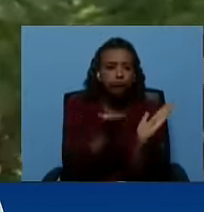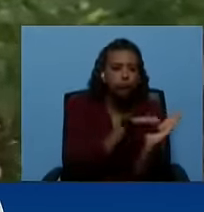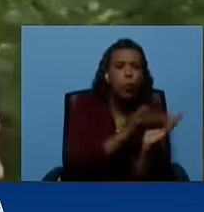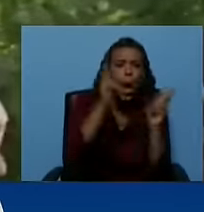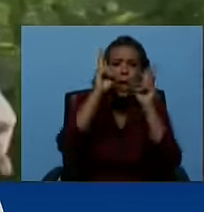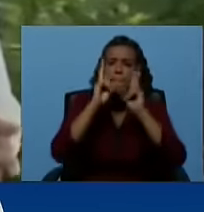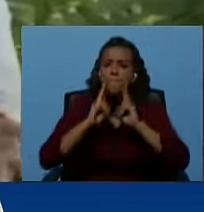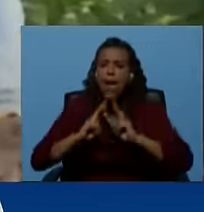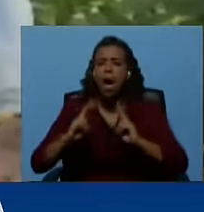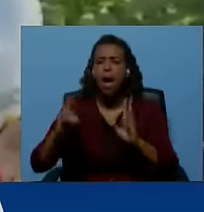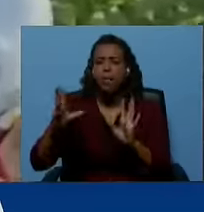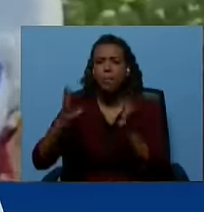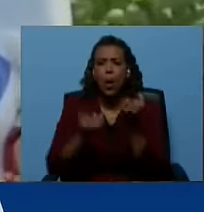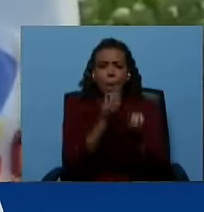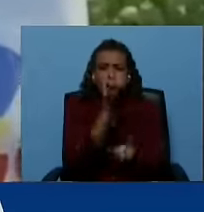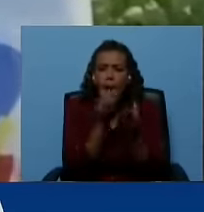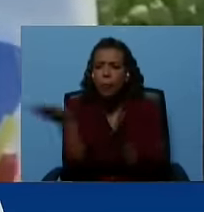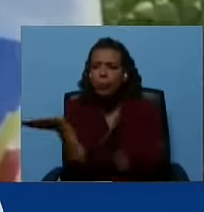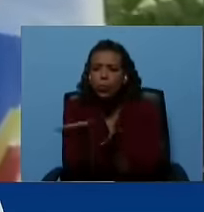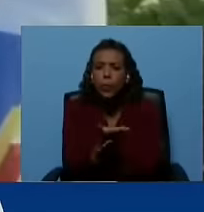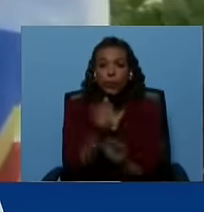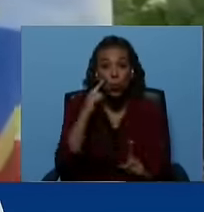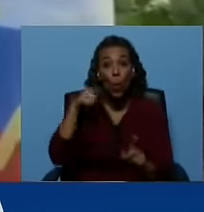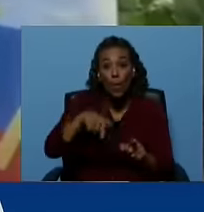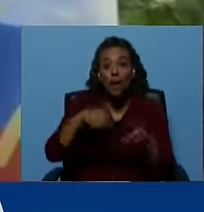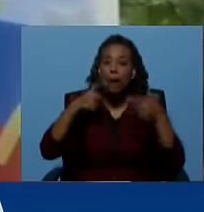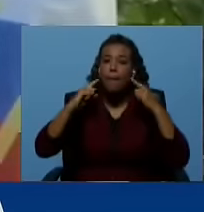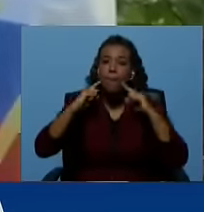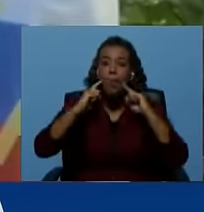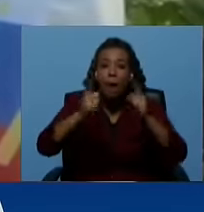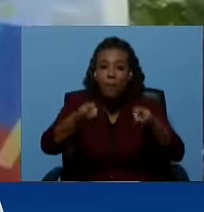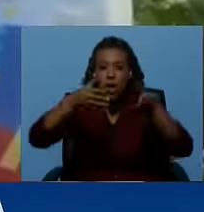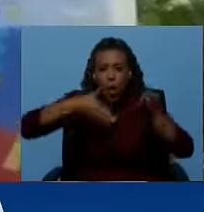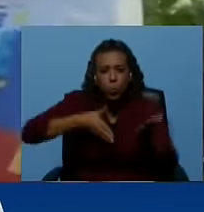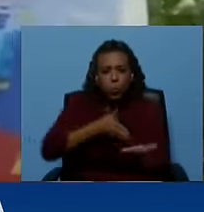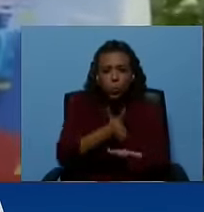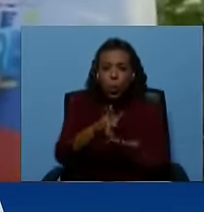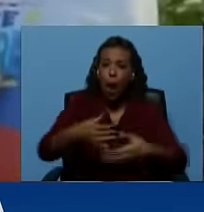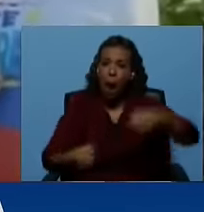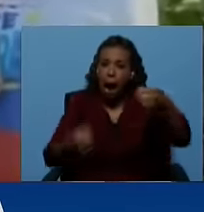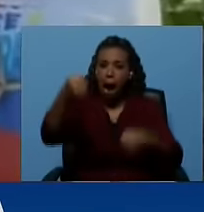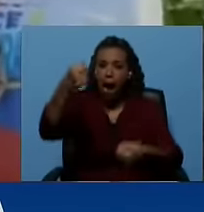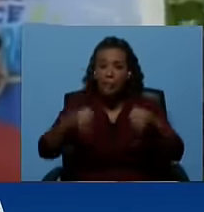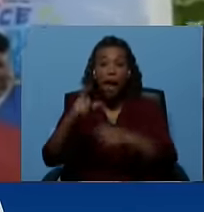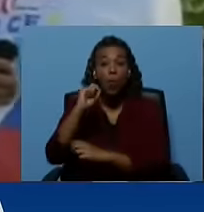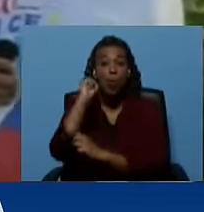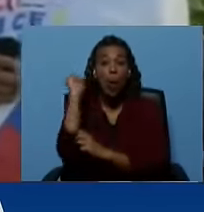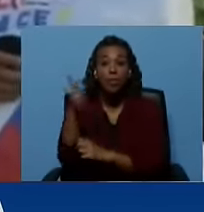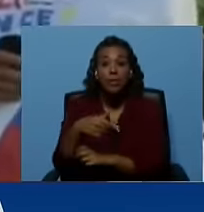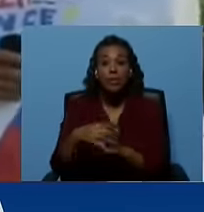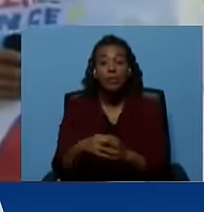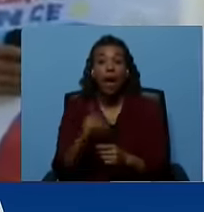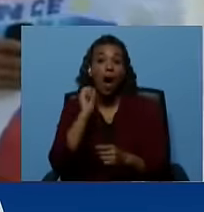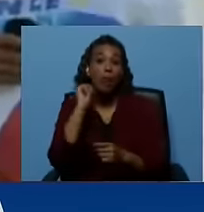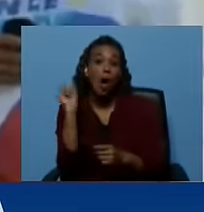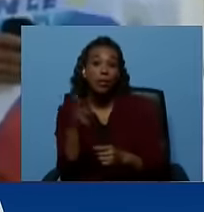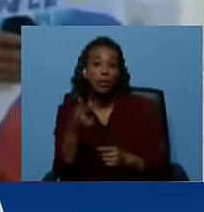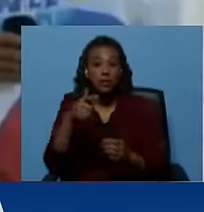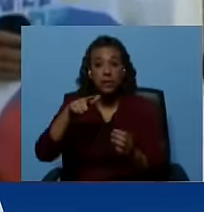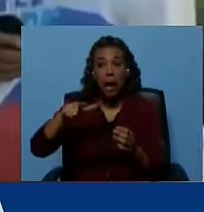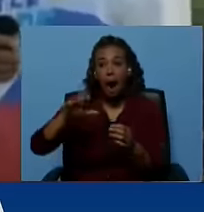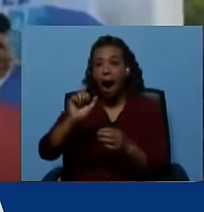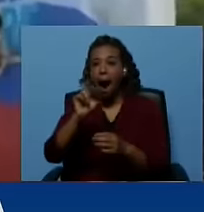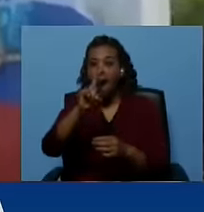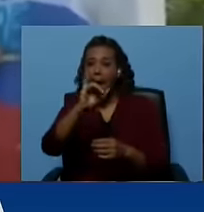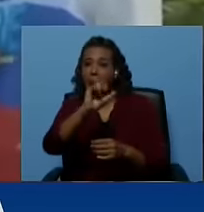limpiando mando la vía tú vienes por la vía y apenas entras a guir ara te das cuenta cambia pues me